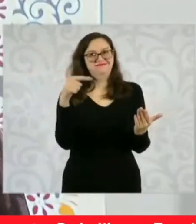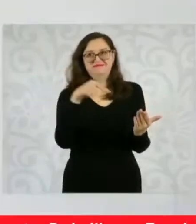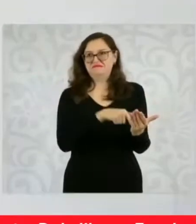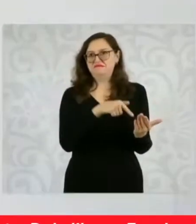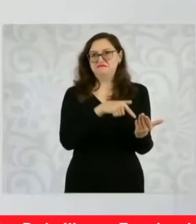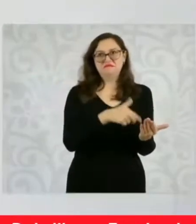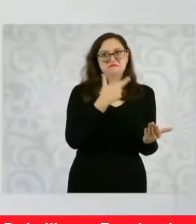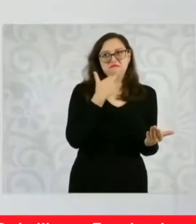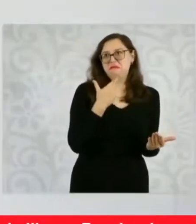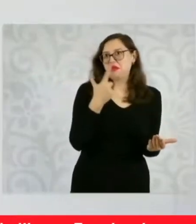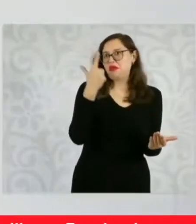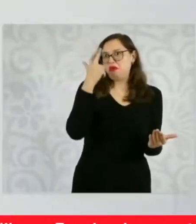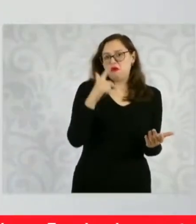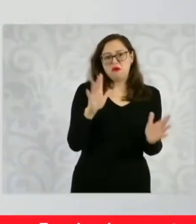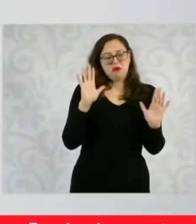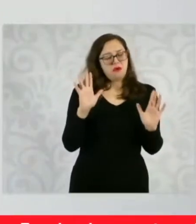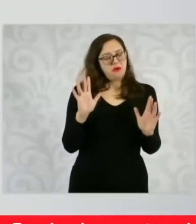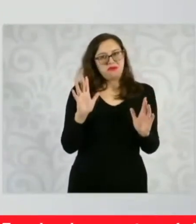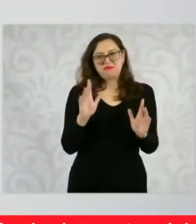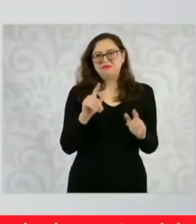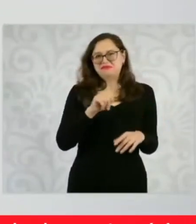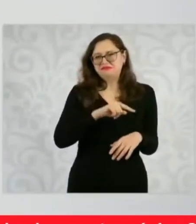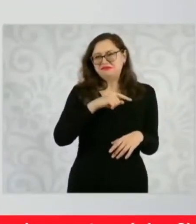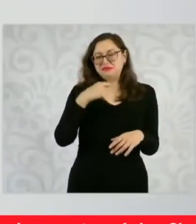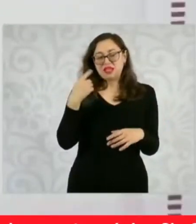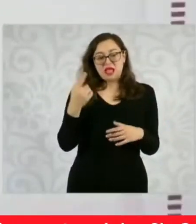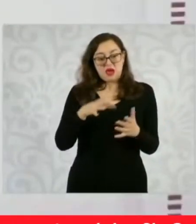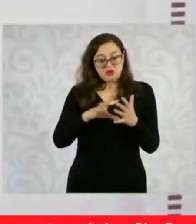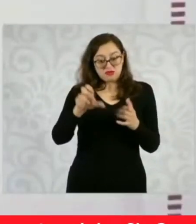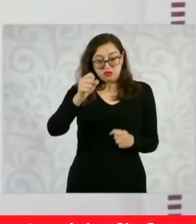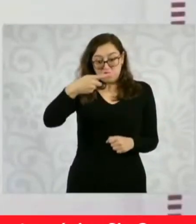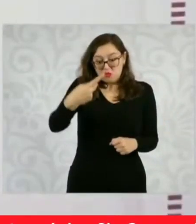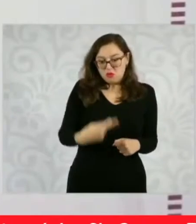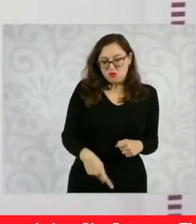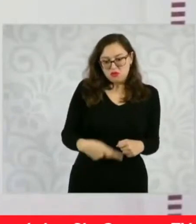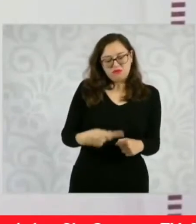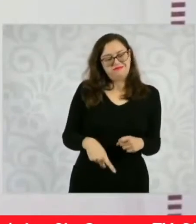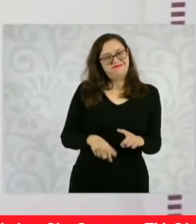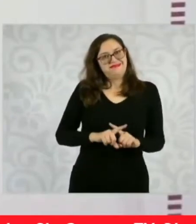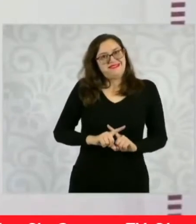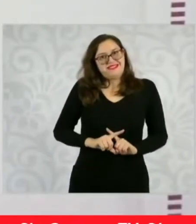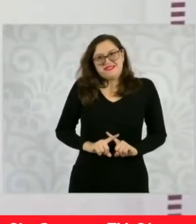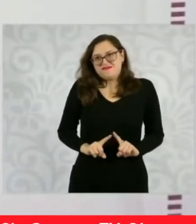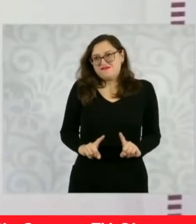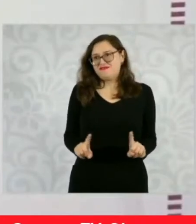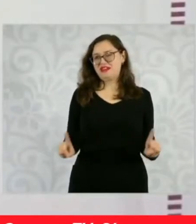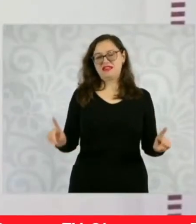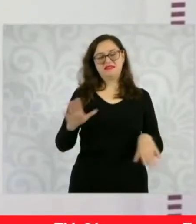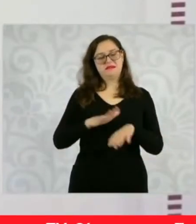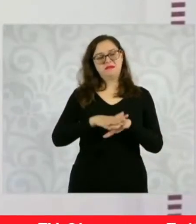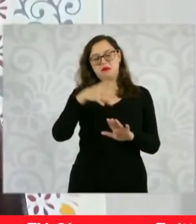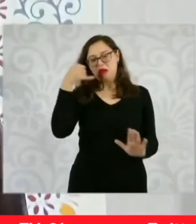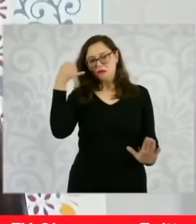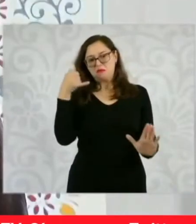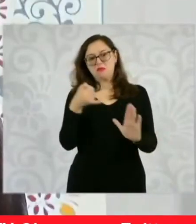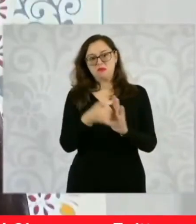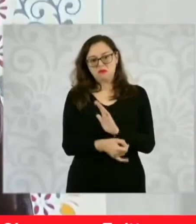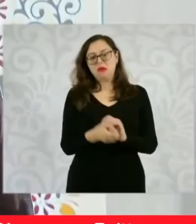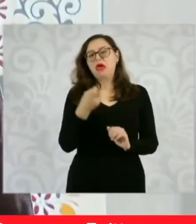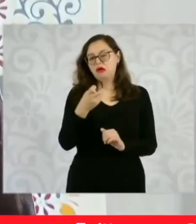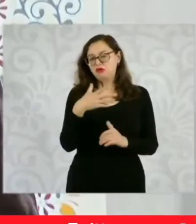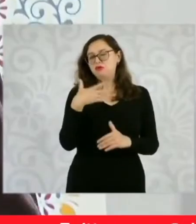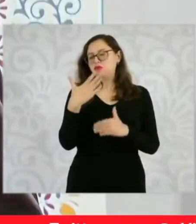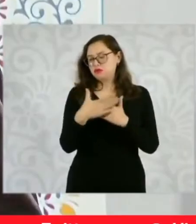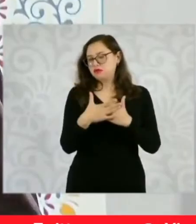Constitución de Cádiz, nada que ver, es otro concepto que iremos adentrando en los programas.